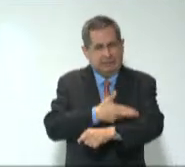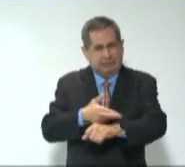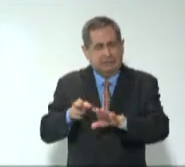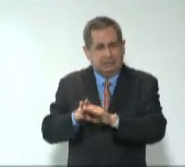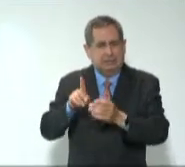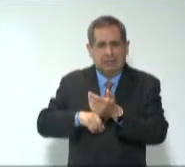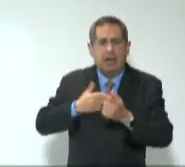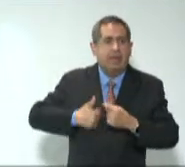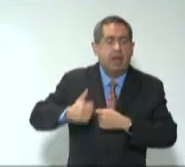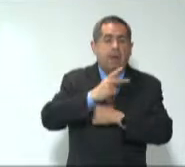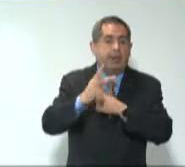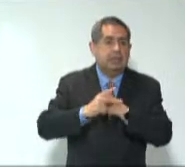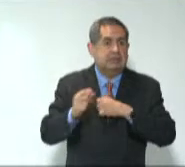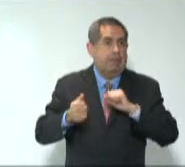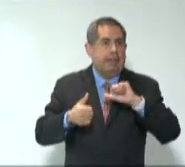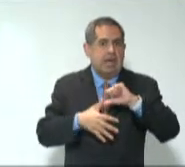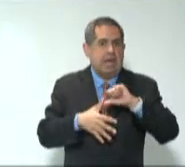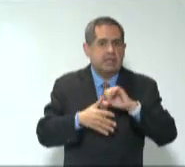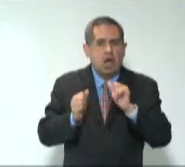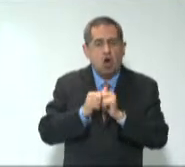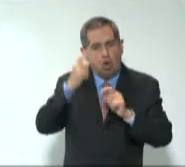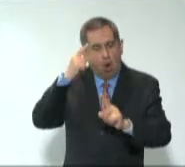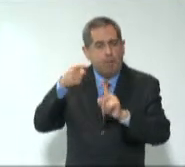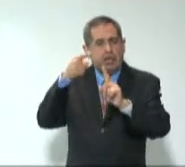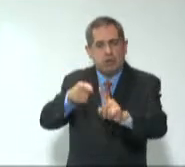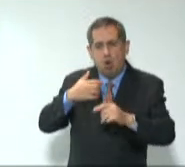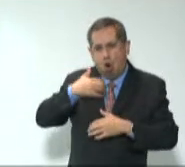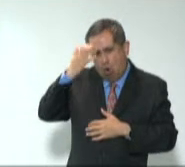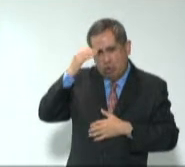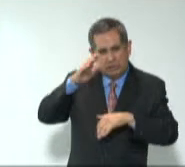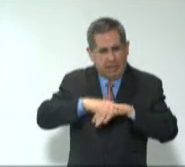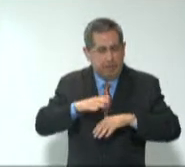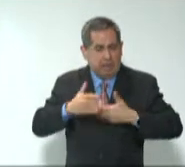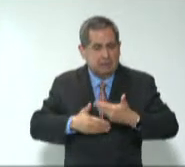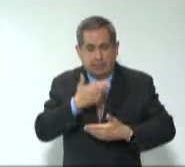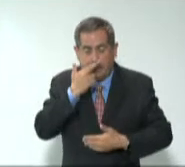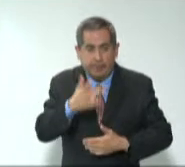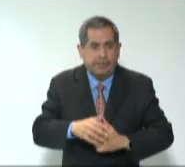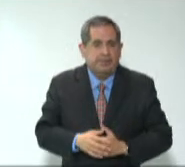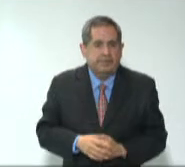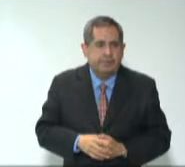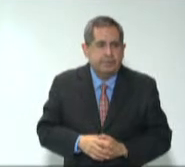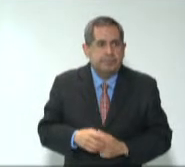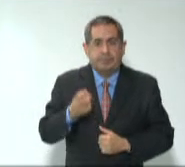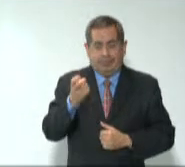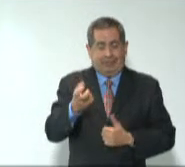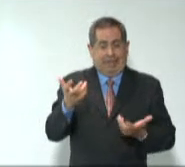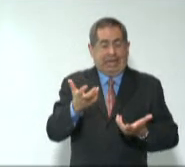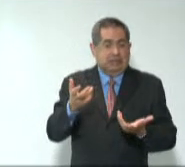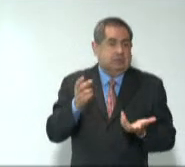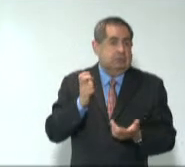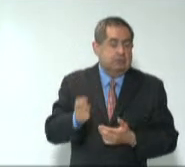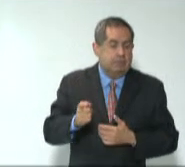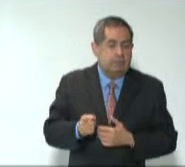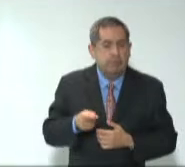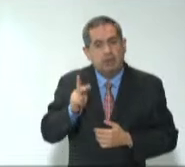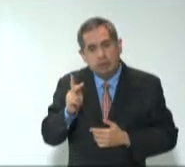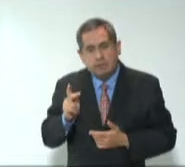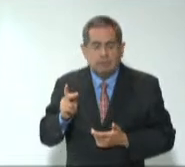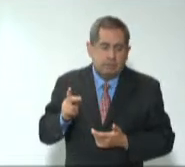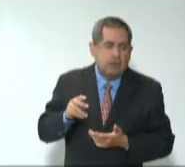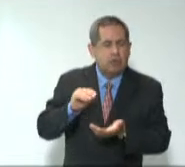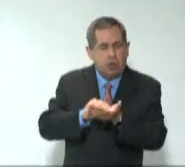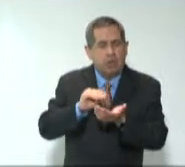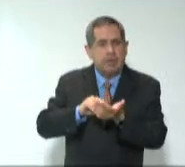cada uno de los países de América Latina con el objeto de conocer las mejores prácticas Esto es lo que se ha hecho pero evidentemente todavía